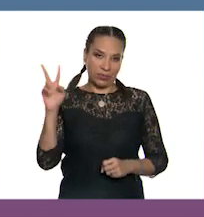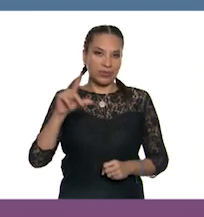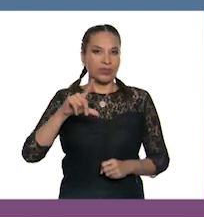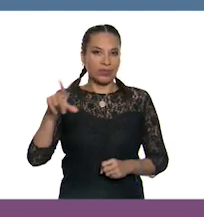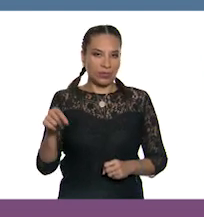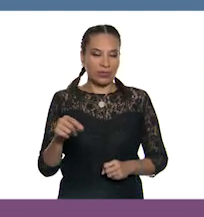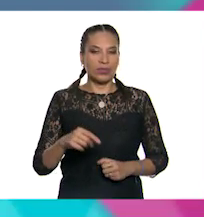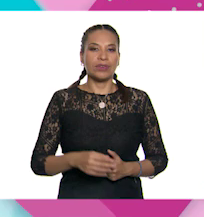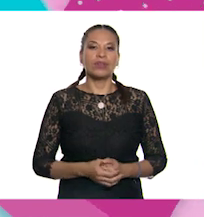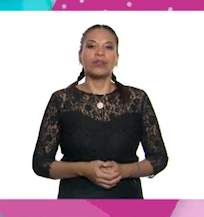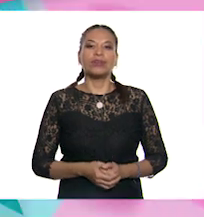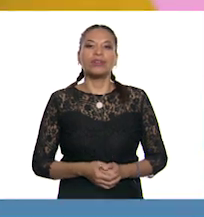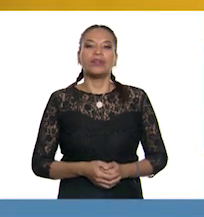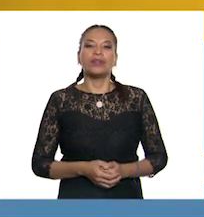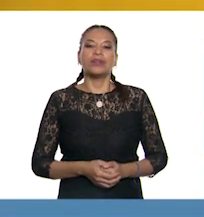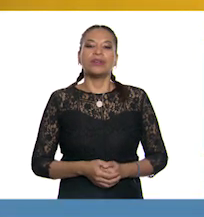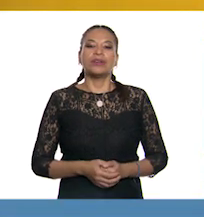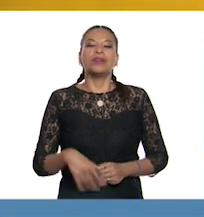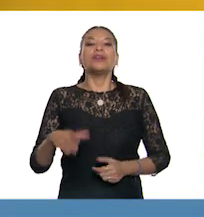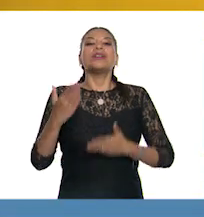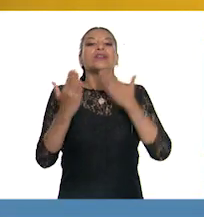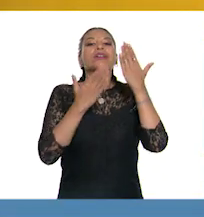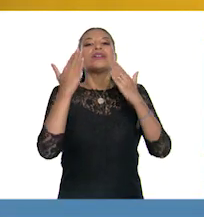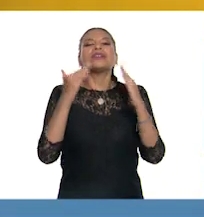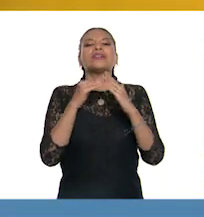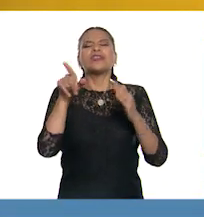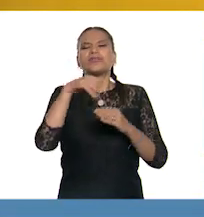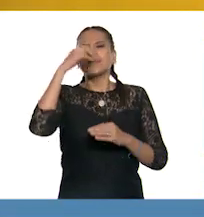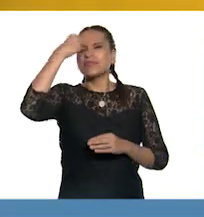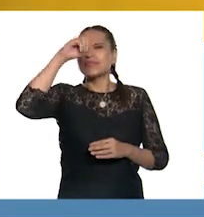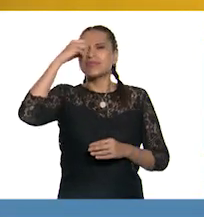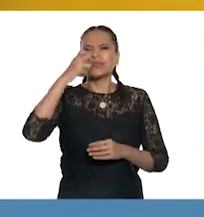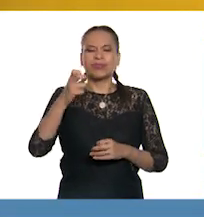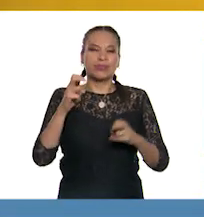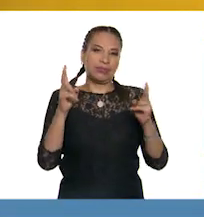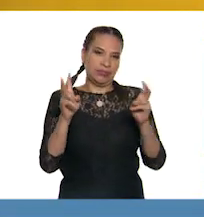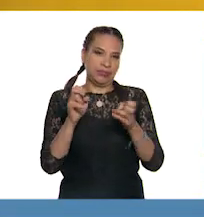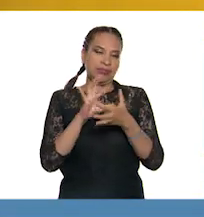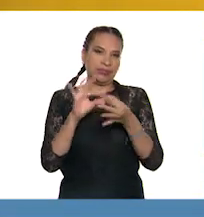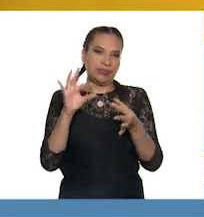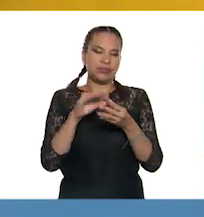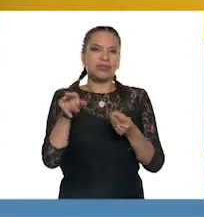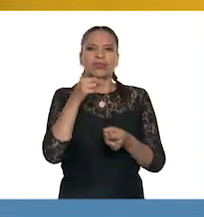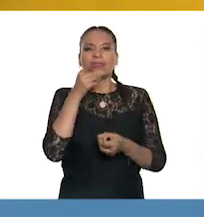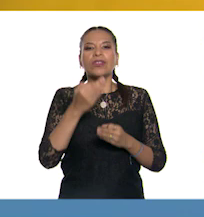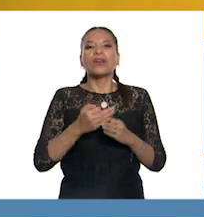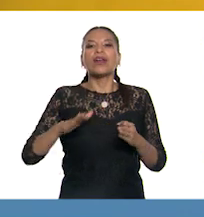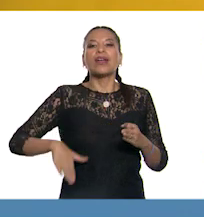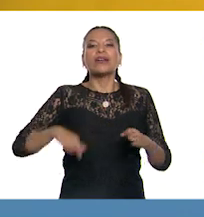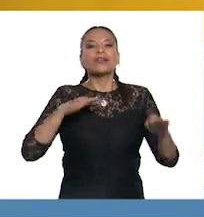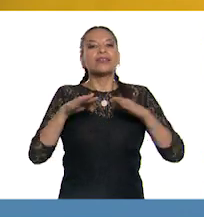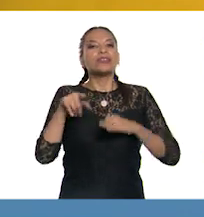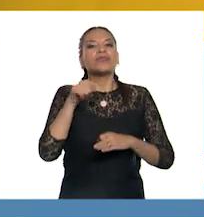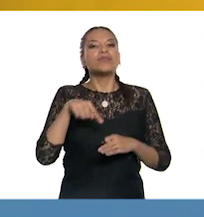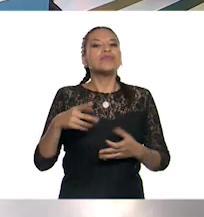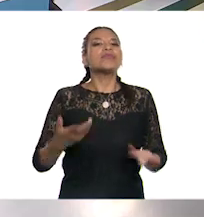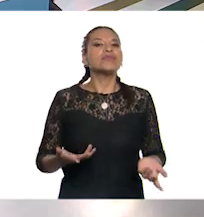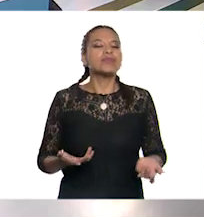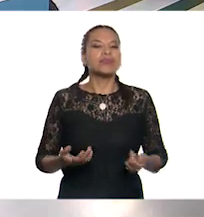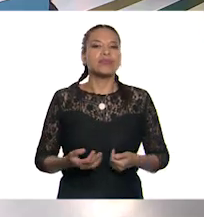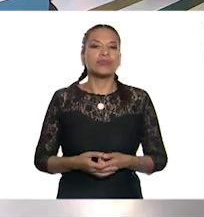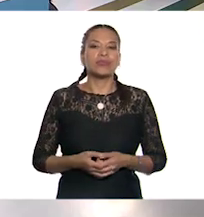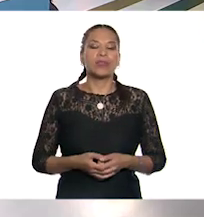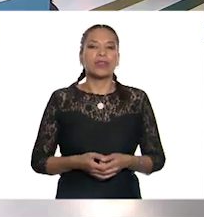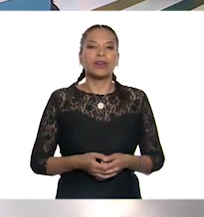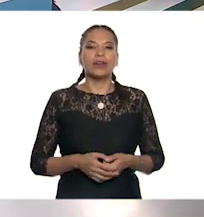después. Y estudiantes en casa, ¿qué opinan sobre este texto y lo que se dice acerca de los trabajadores?